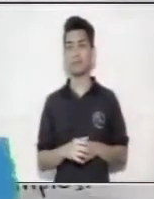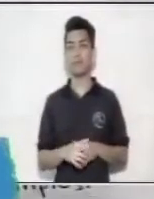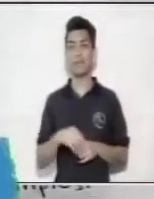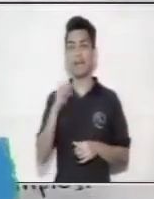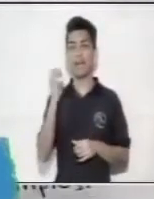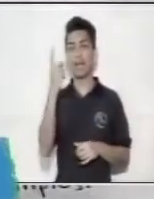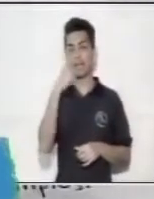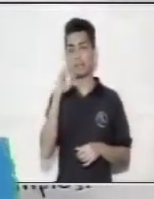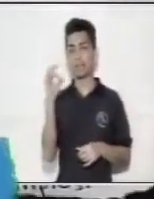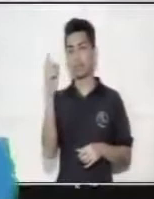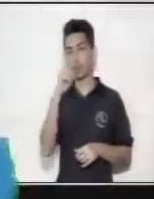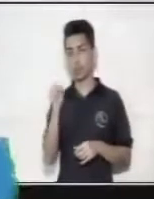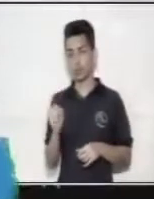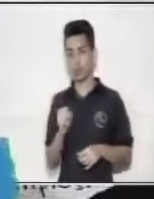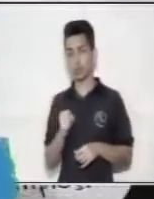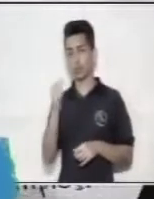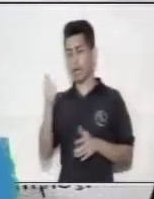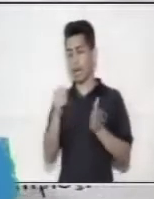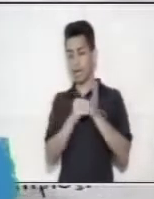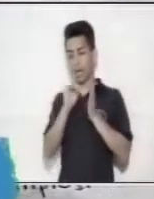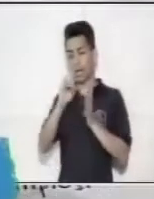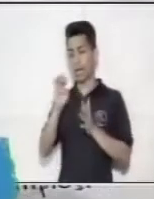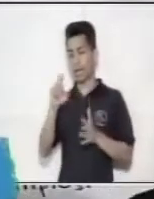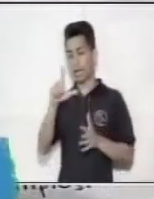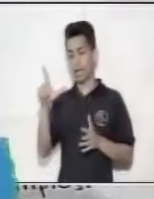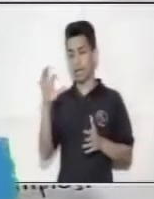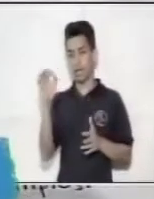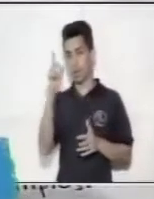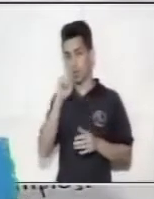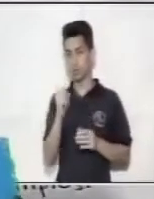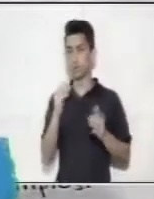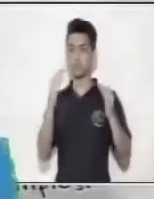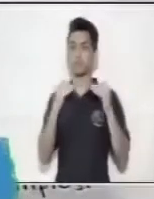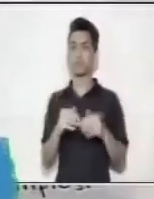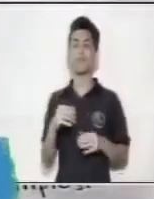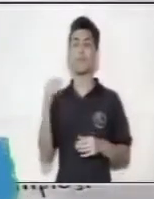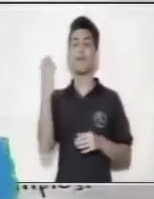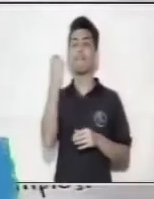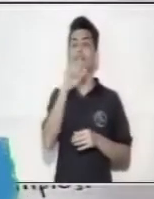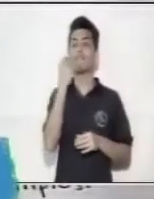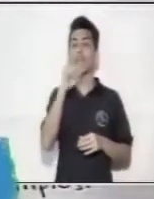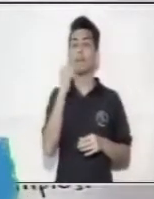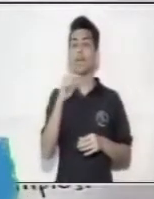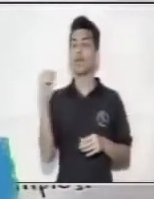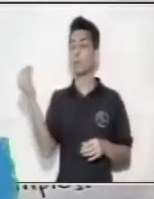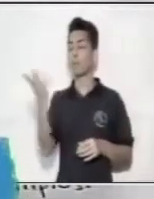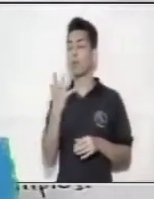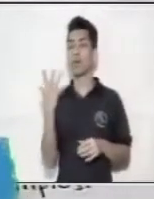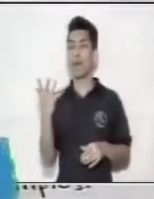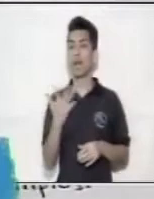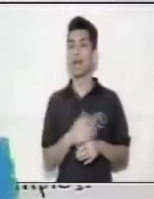y aquellos. Y también tenemos el femenino plural, estas, esas y aquellas.